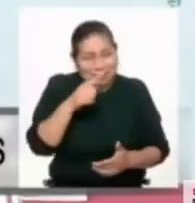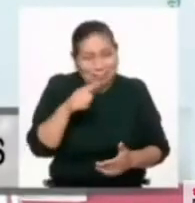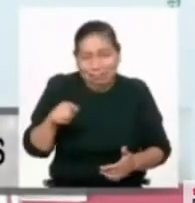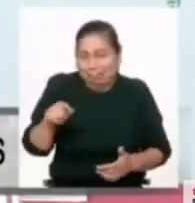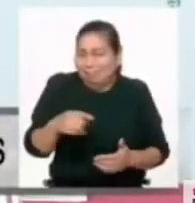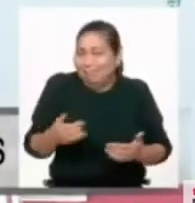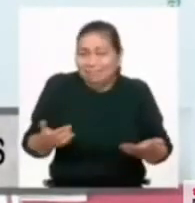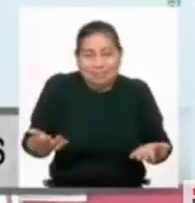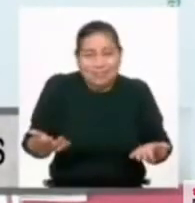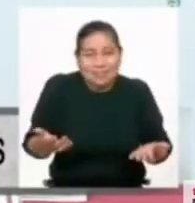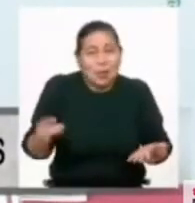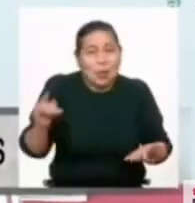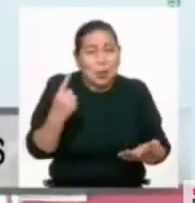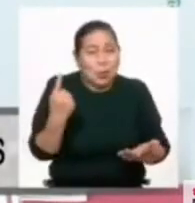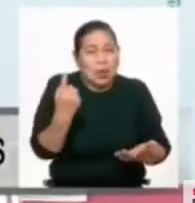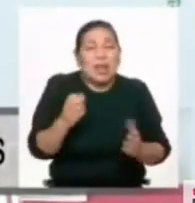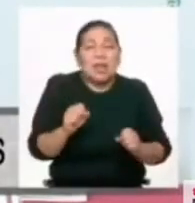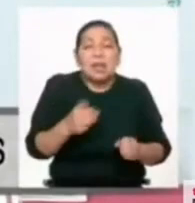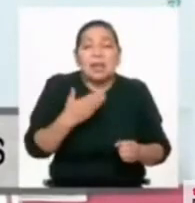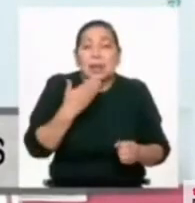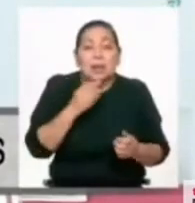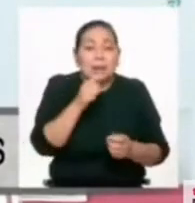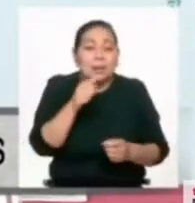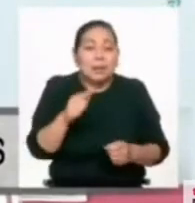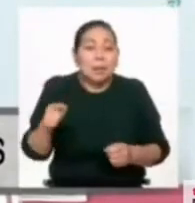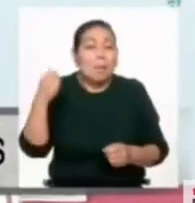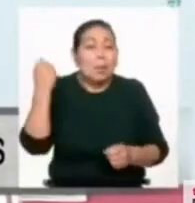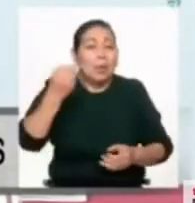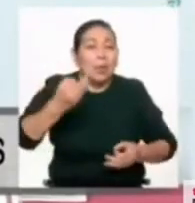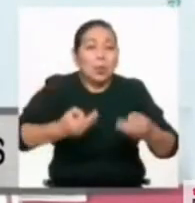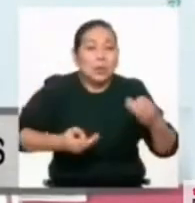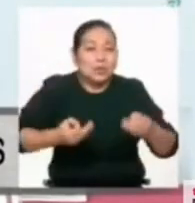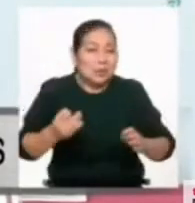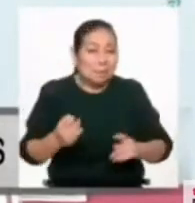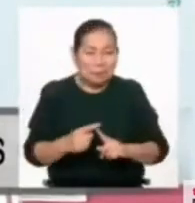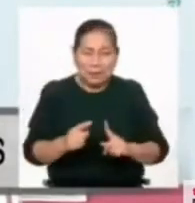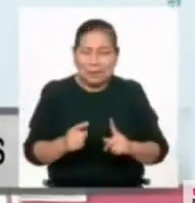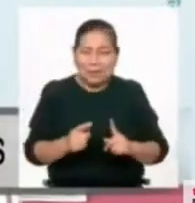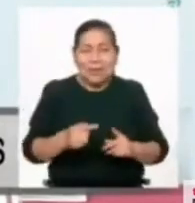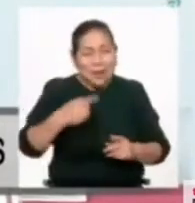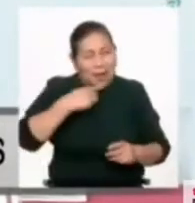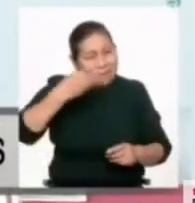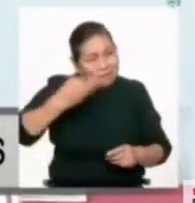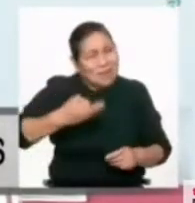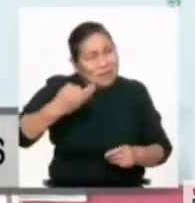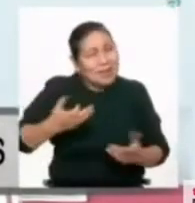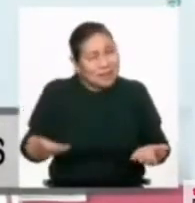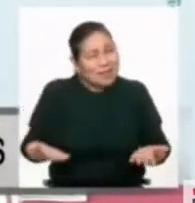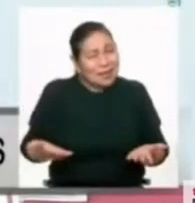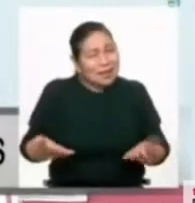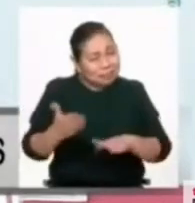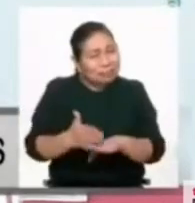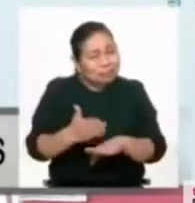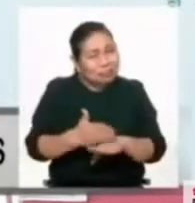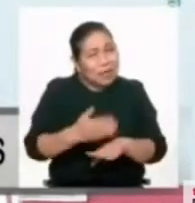anular nosotros. En todo caso, pues el único que lo podría anular es el Poder Judicial. Pero esa es la verdad. Así es que se